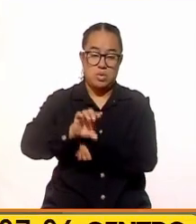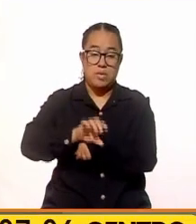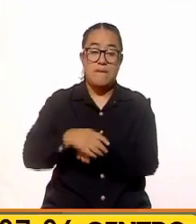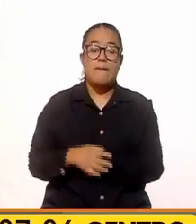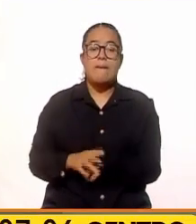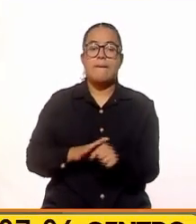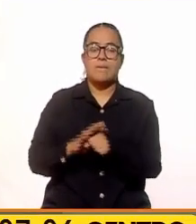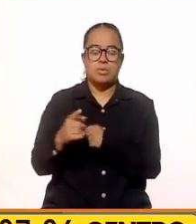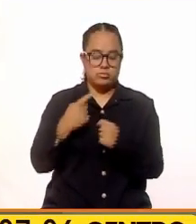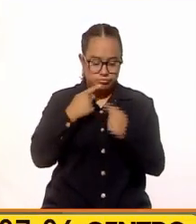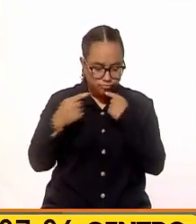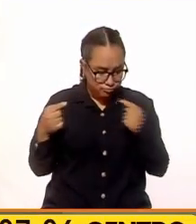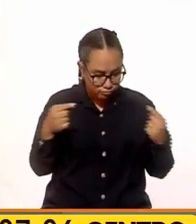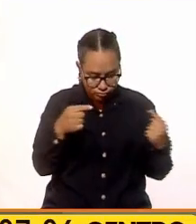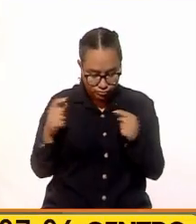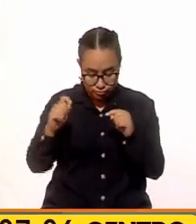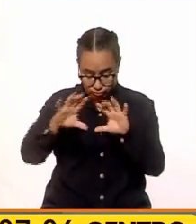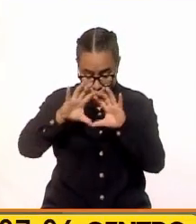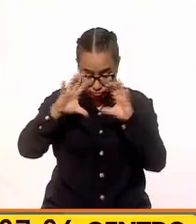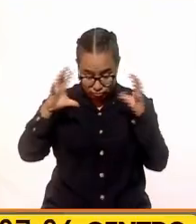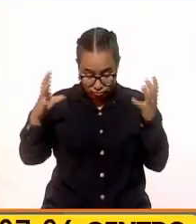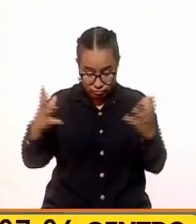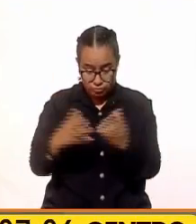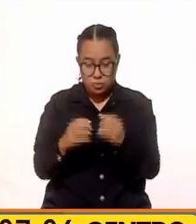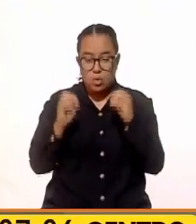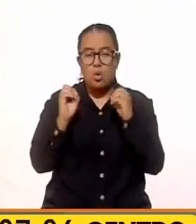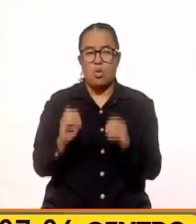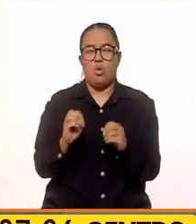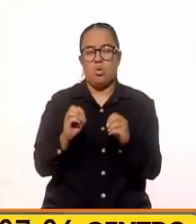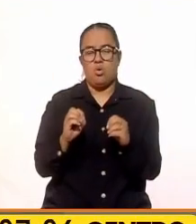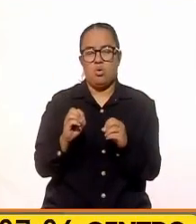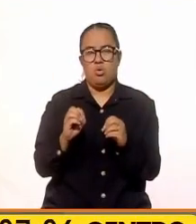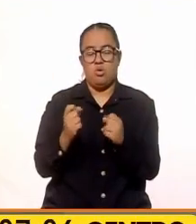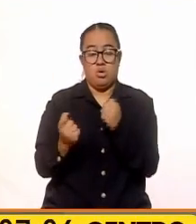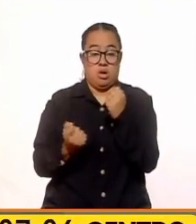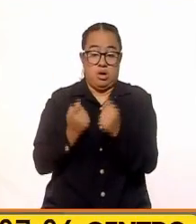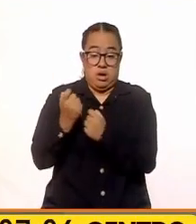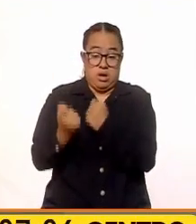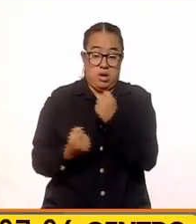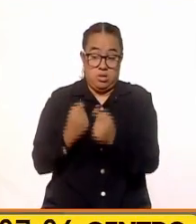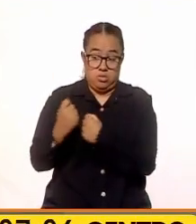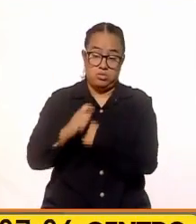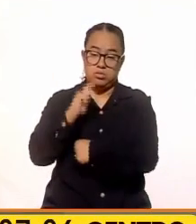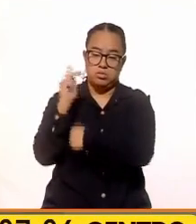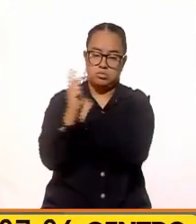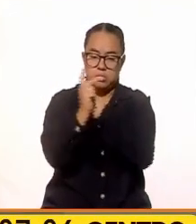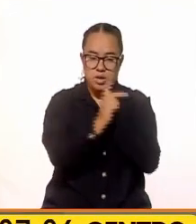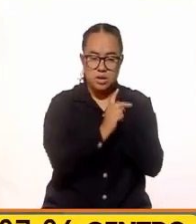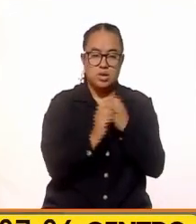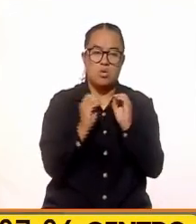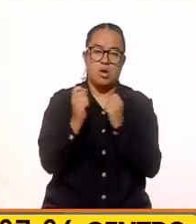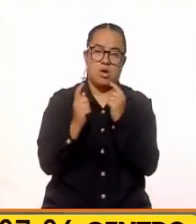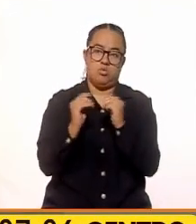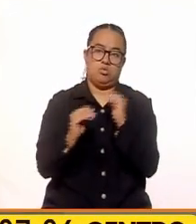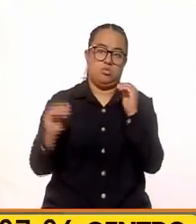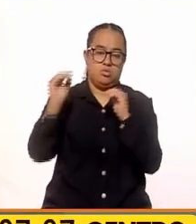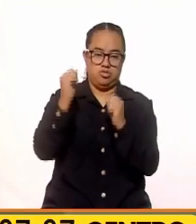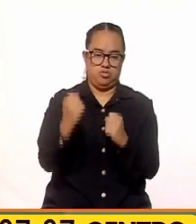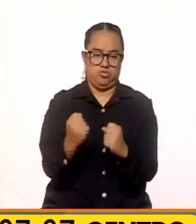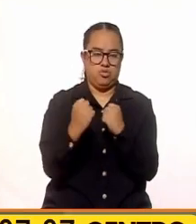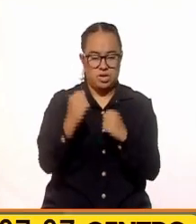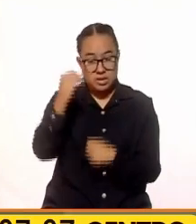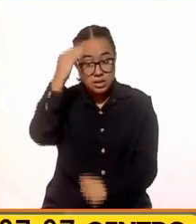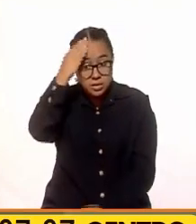el debate donde el resto del mundo, o una parte del mundo, y esto es lo grave, que algunos países, algunas potencias, algunos